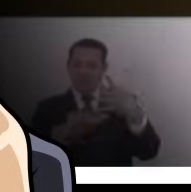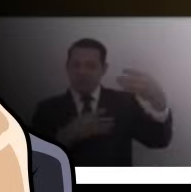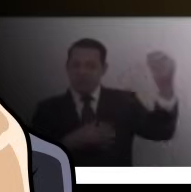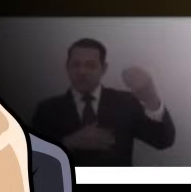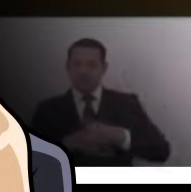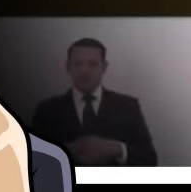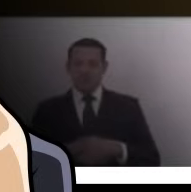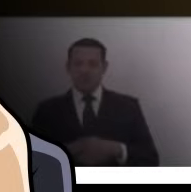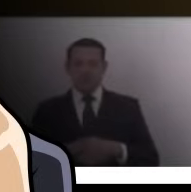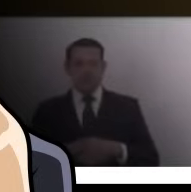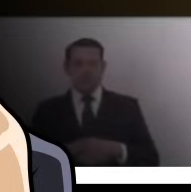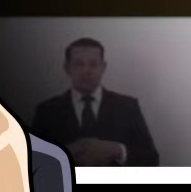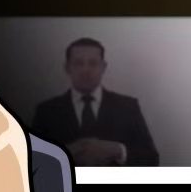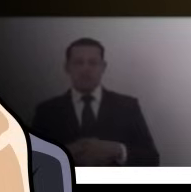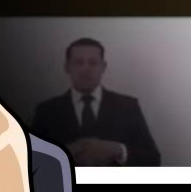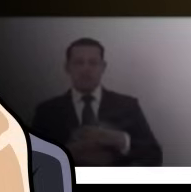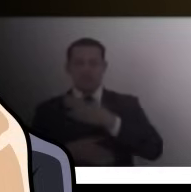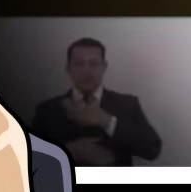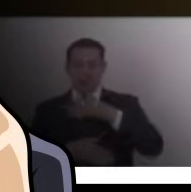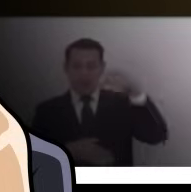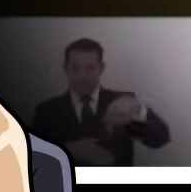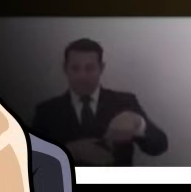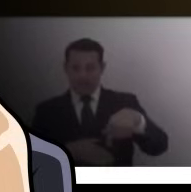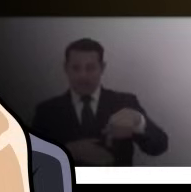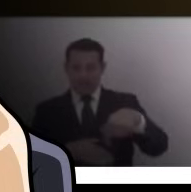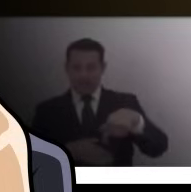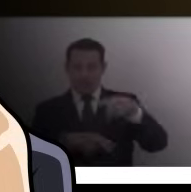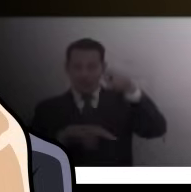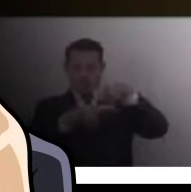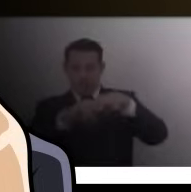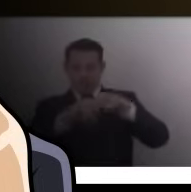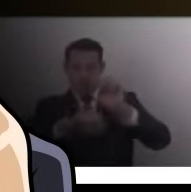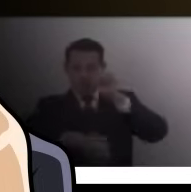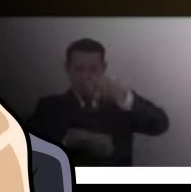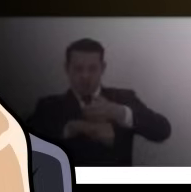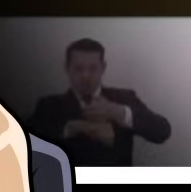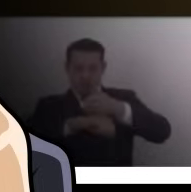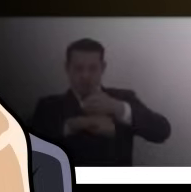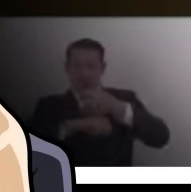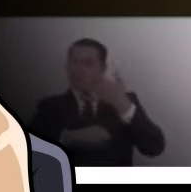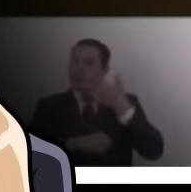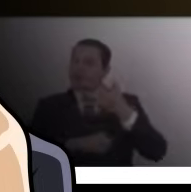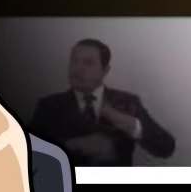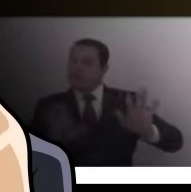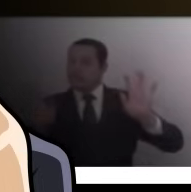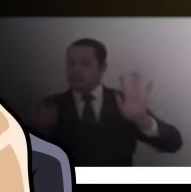antes de irse. Tenían aquí sus aposentos. Y